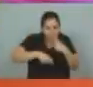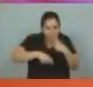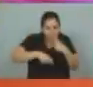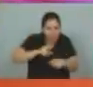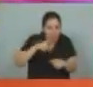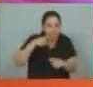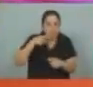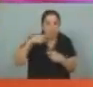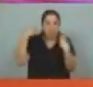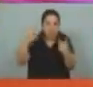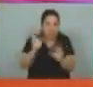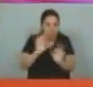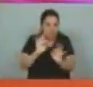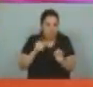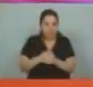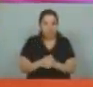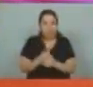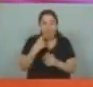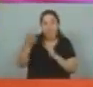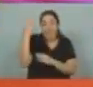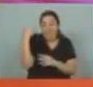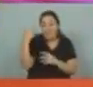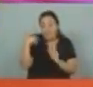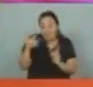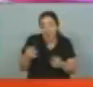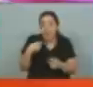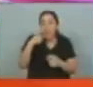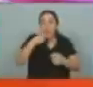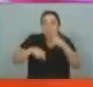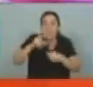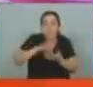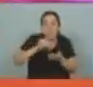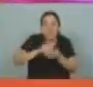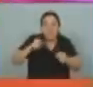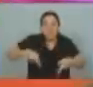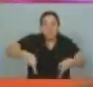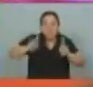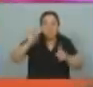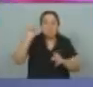tipo! Bueno, de hecho estaban vendiendo terrenos en Marte y yo quería comprar, pero lo sacaron de la